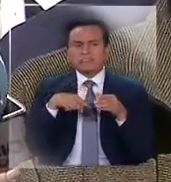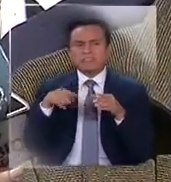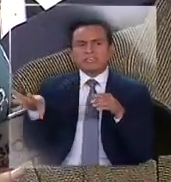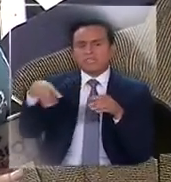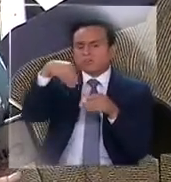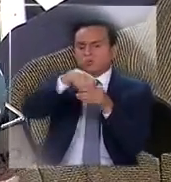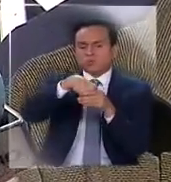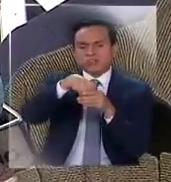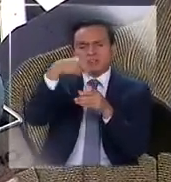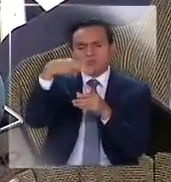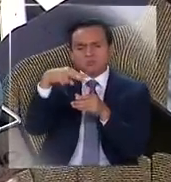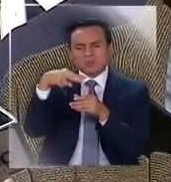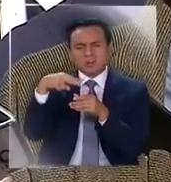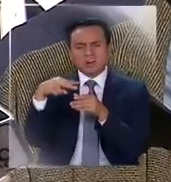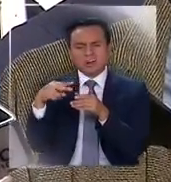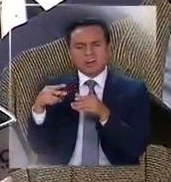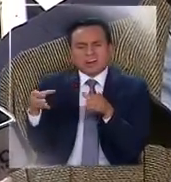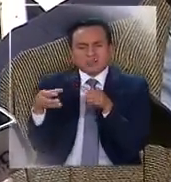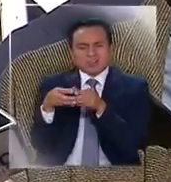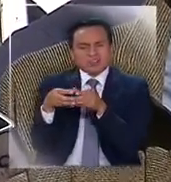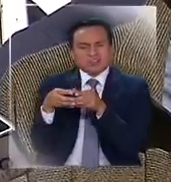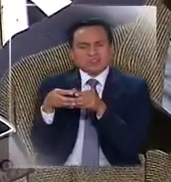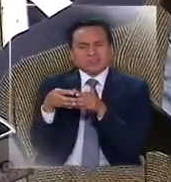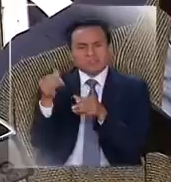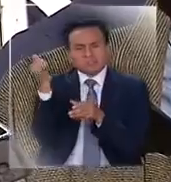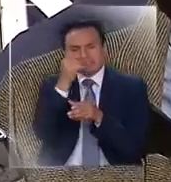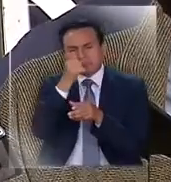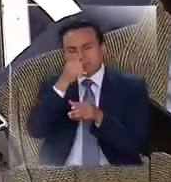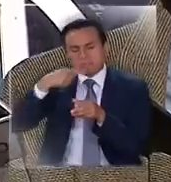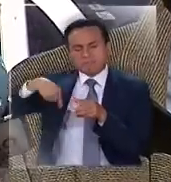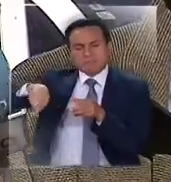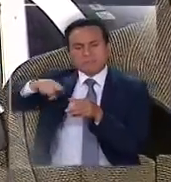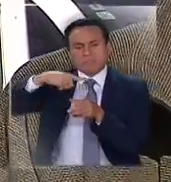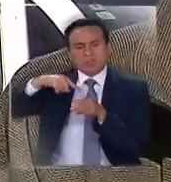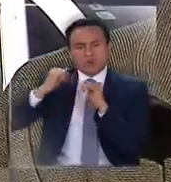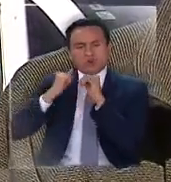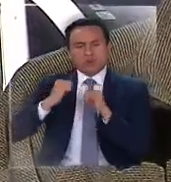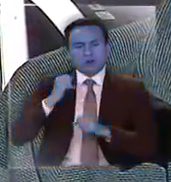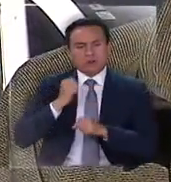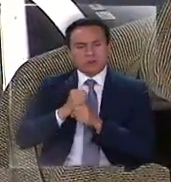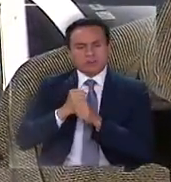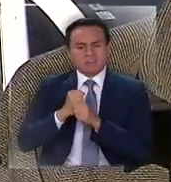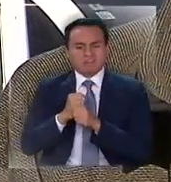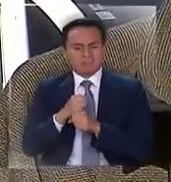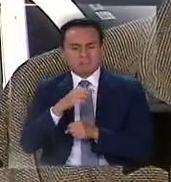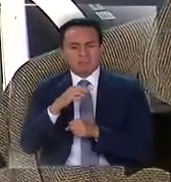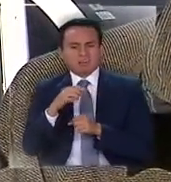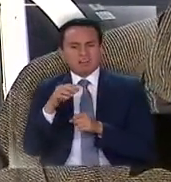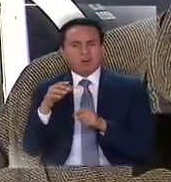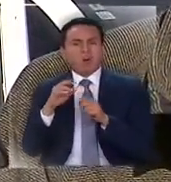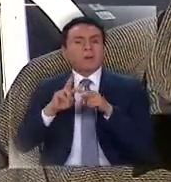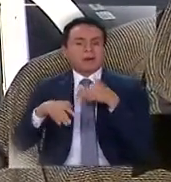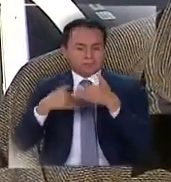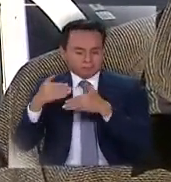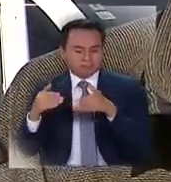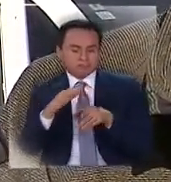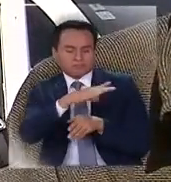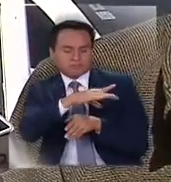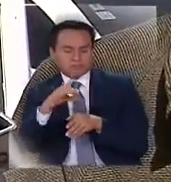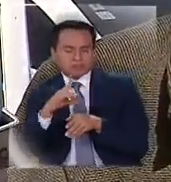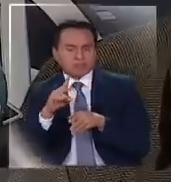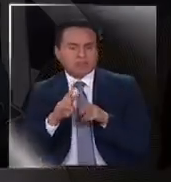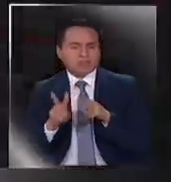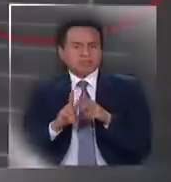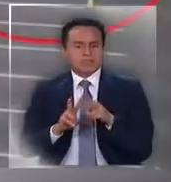incluyan dentro de su asociación ilícita, dentro de su forma de operar, a conductores que están trabajando en las